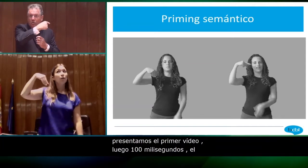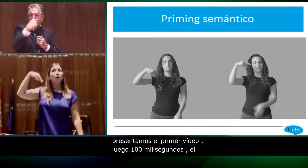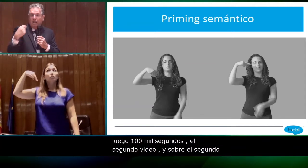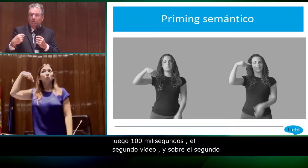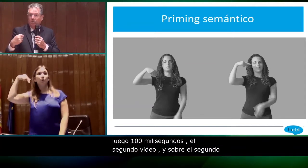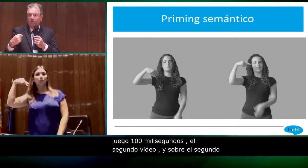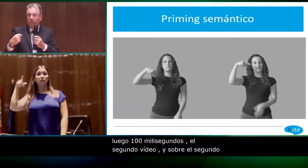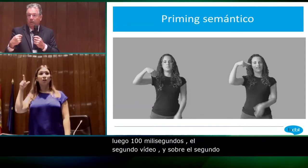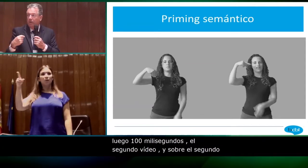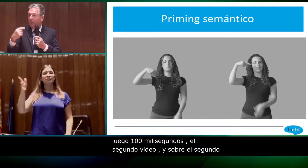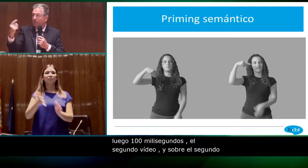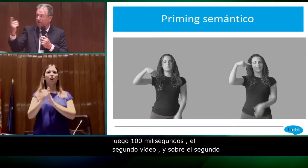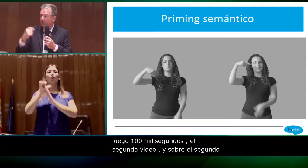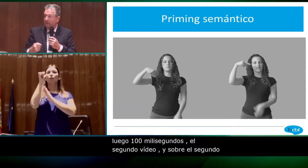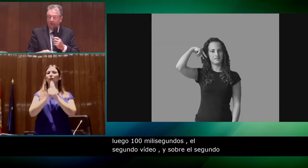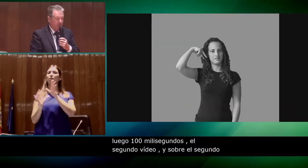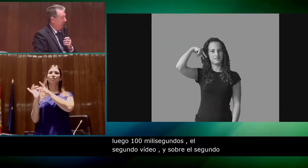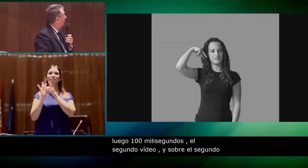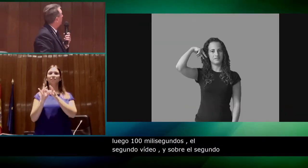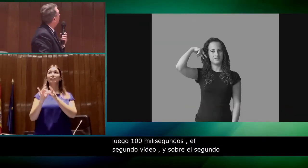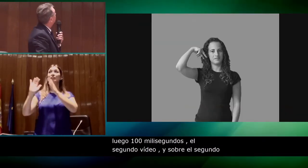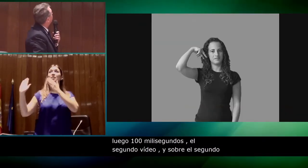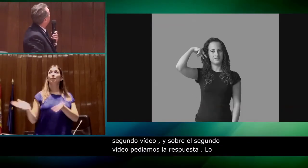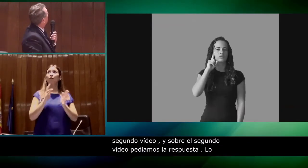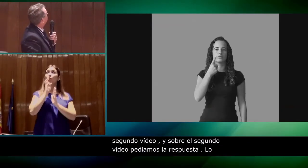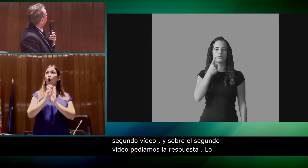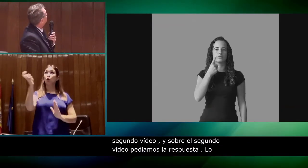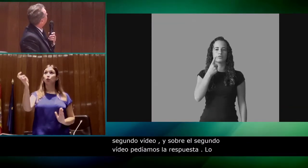tenemos una relación de configuración. Siguiente vídeo, por favor.